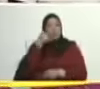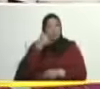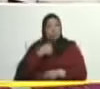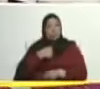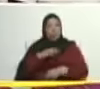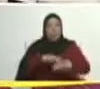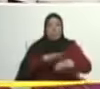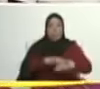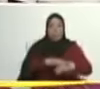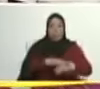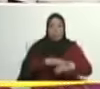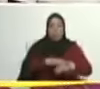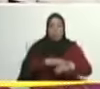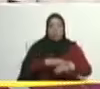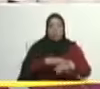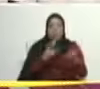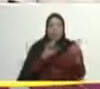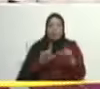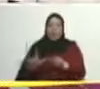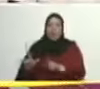Todo aquí. Listo, ¿eh?